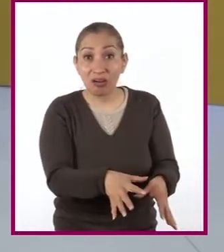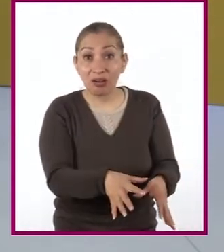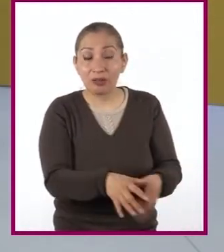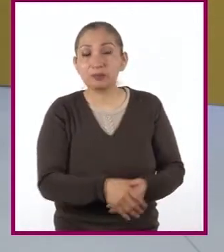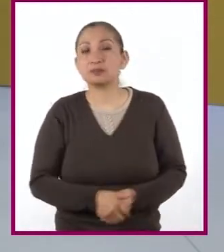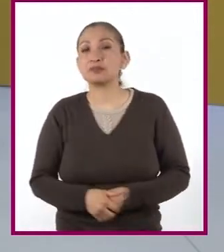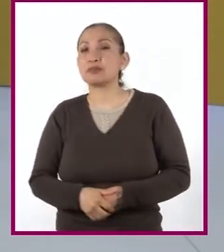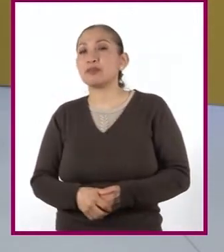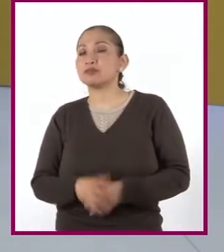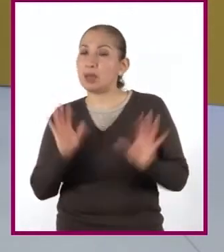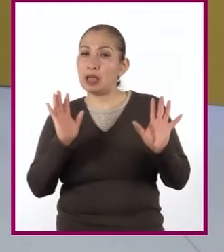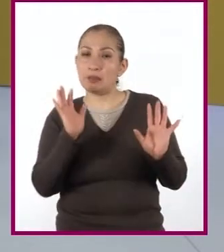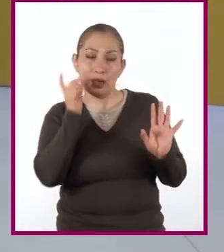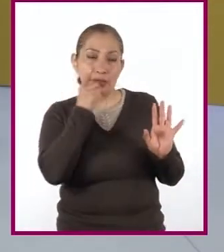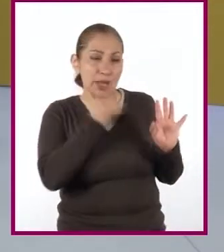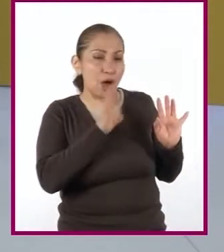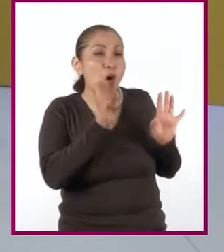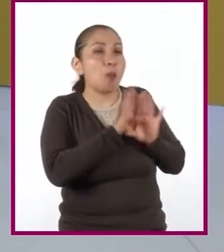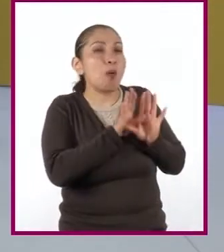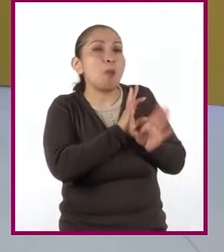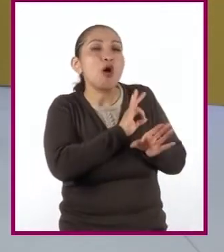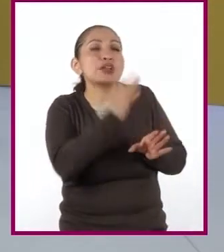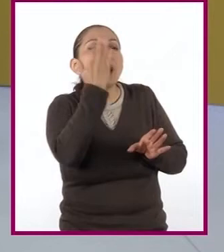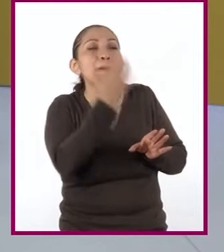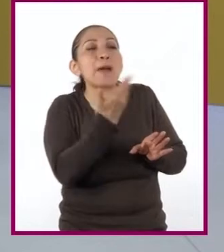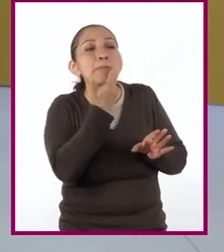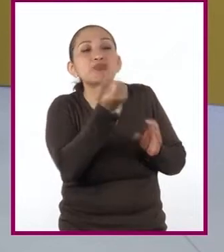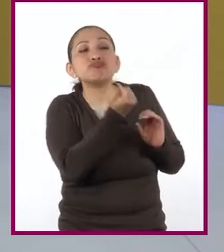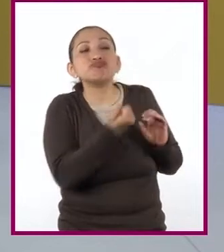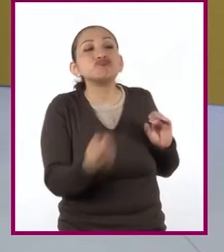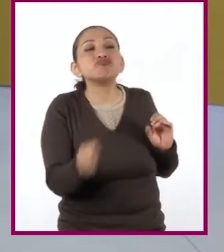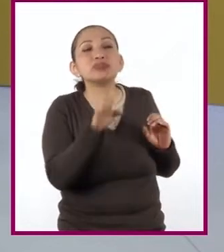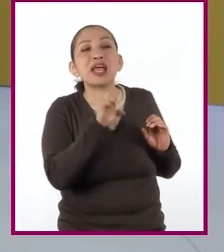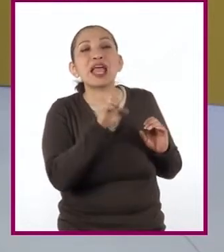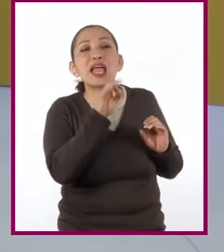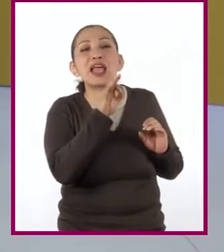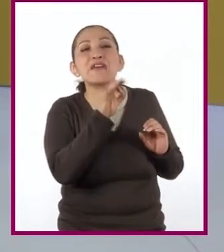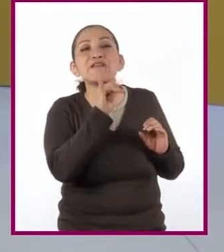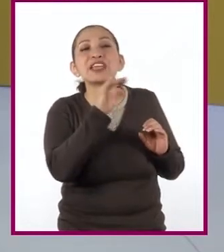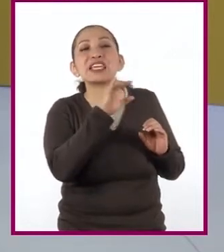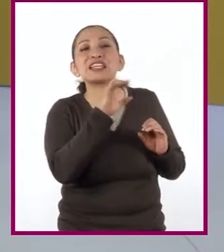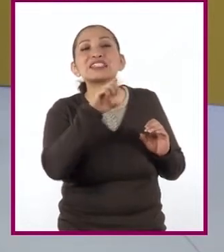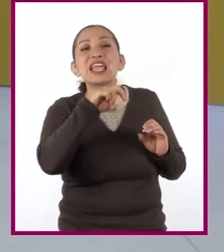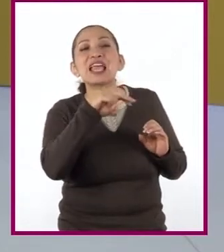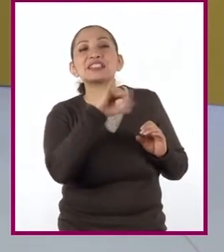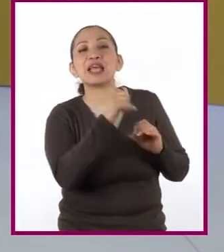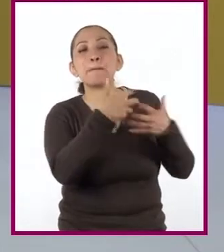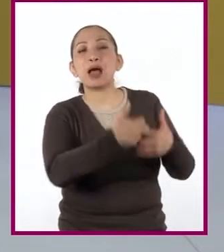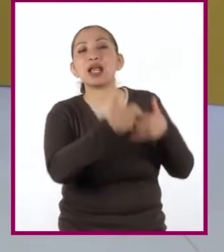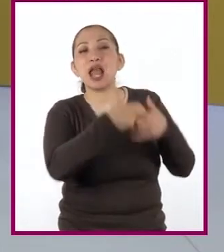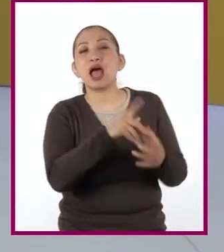desperdiciando? Digo, maestro, dígame, ¿cómo podemos saber cuál es la eficiencia de una máquina térmica?